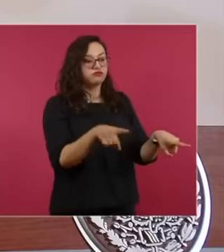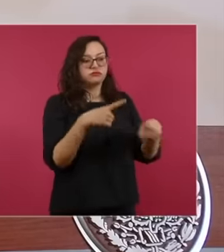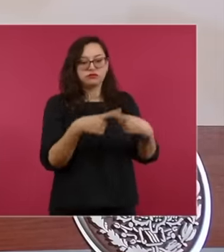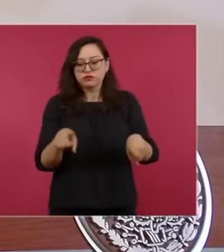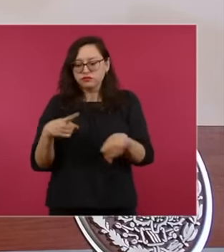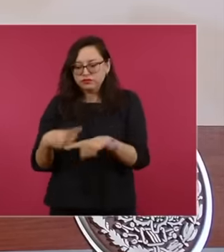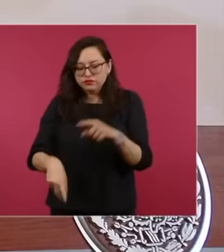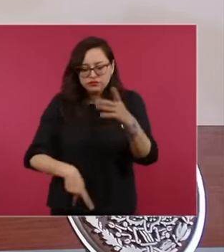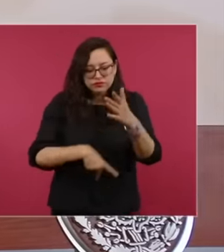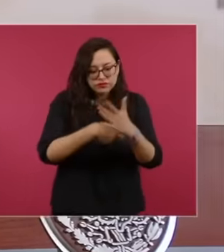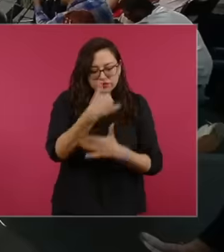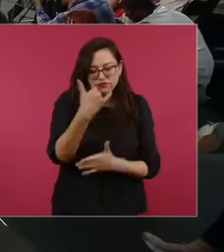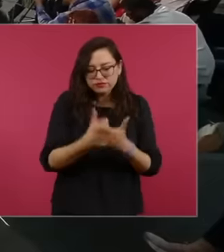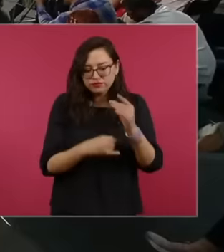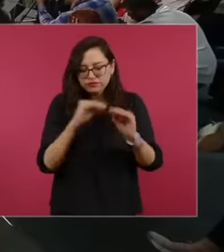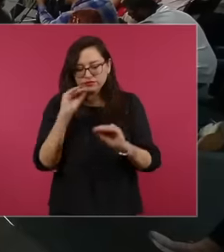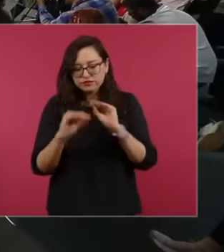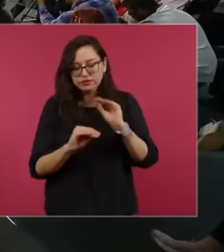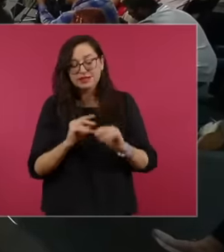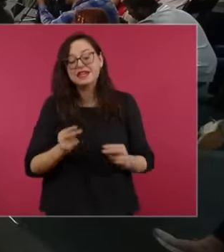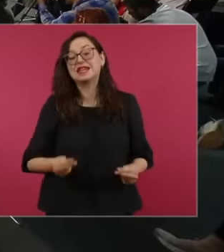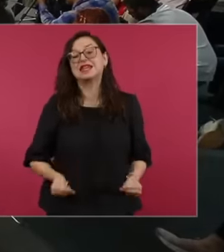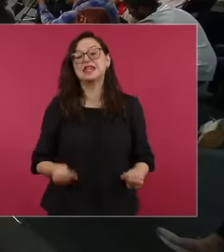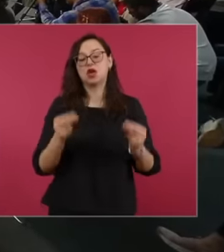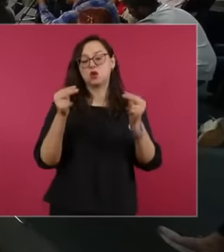incluso hasta